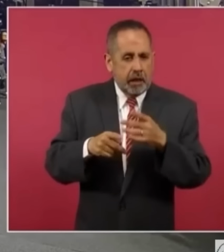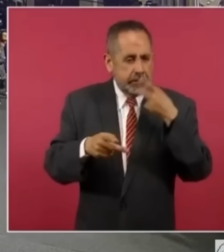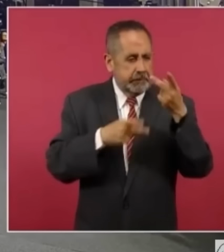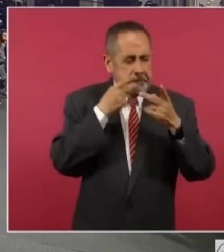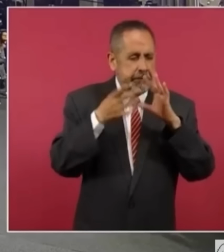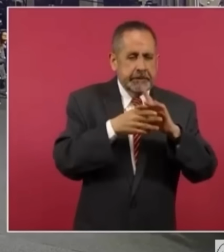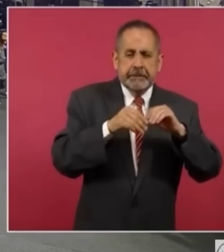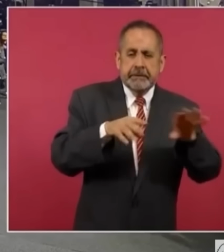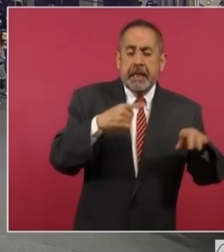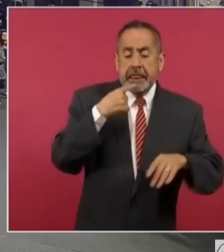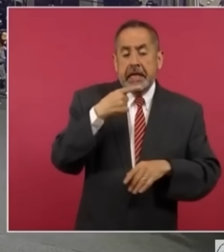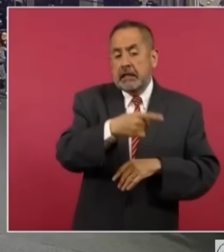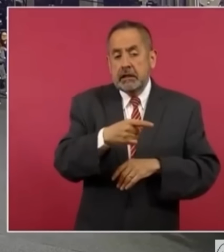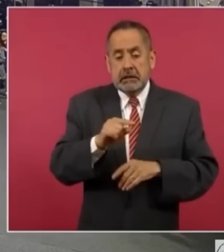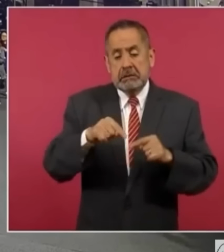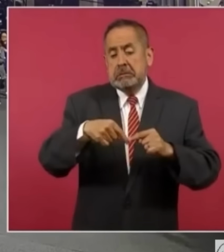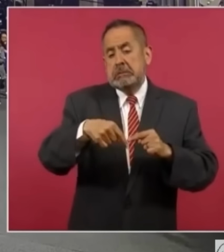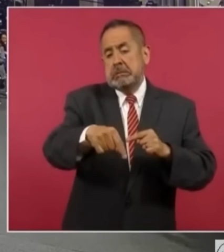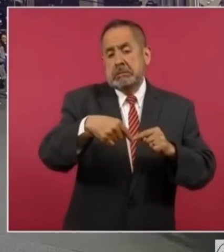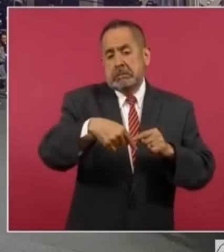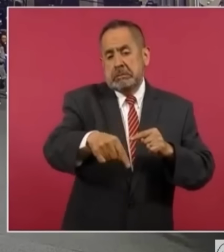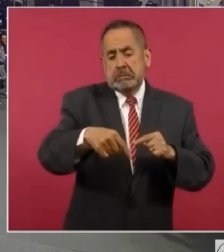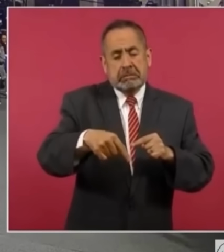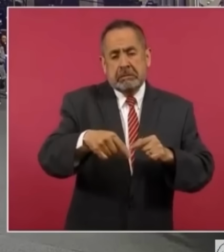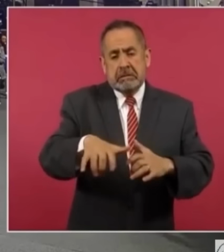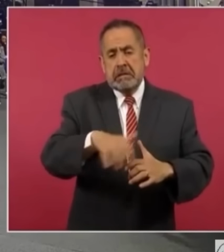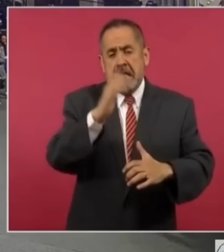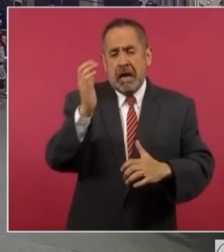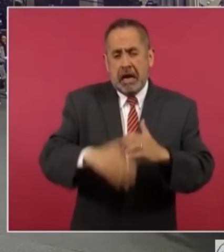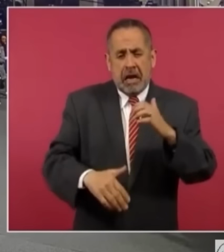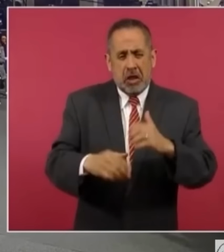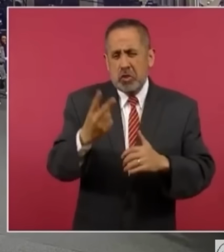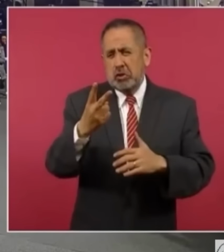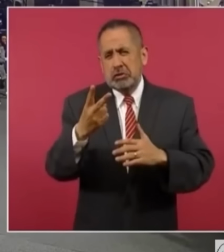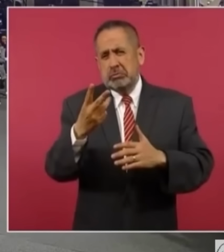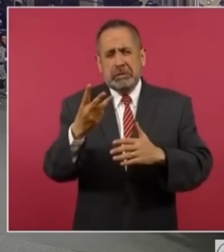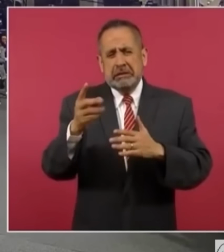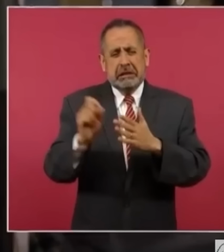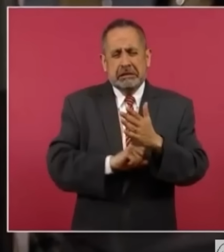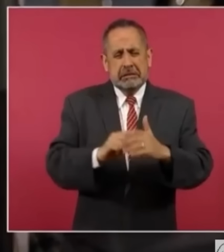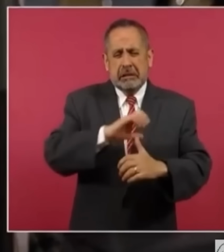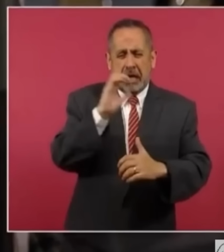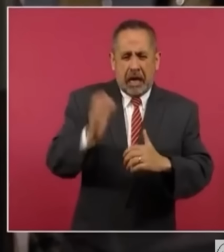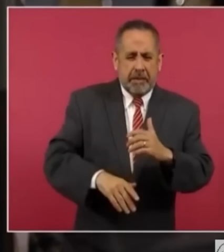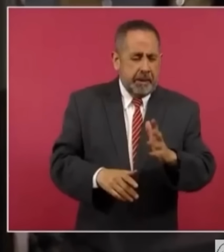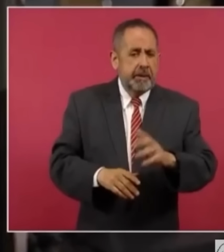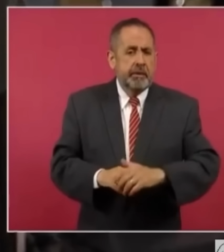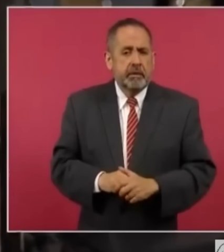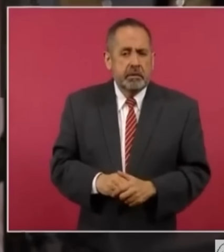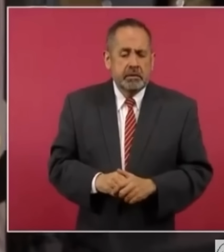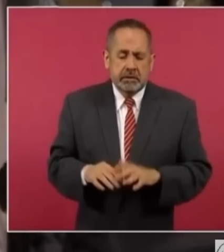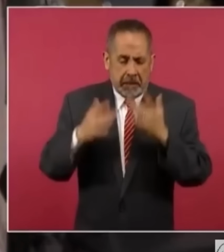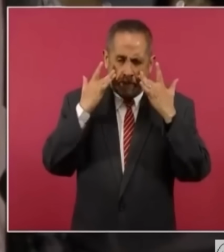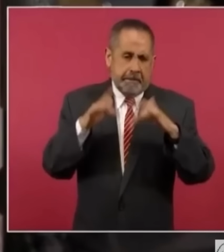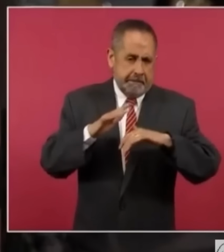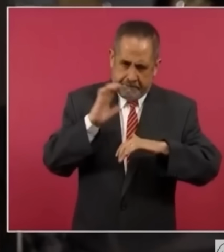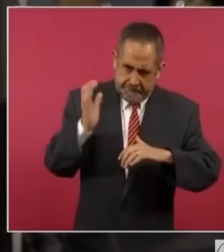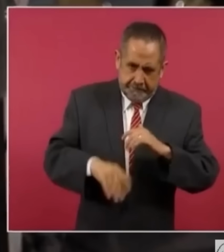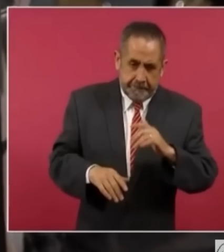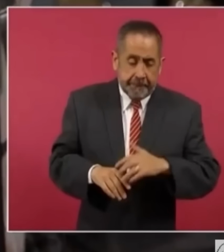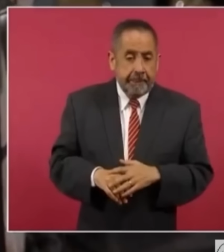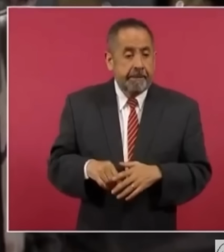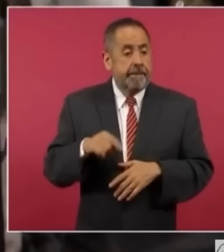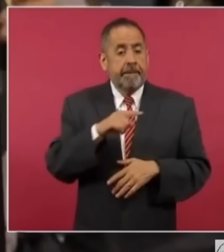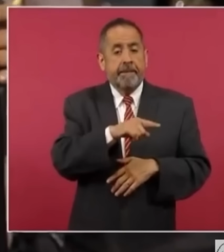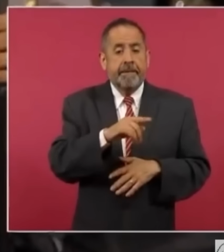en torno a que, bueno, pues sí, ya le quedan unas semanas, un par de meses para dejar el cargo, y que incluso considera él que una vez quedándose sin